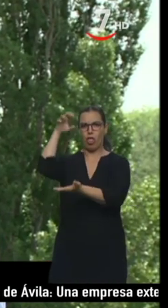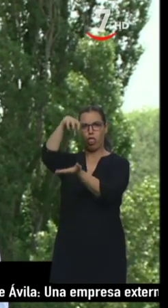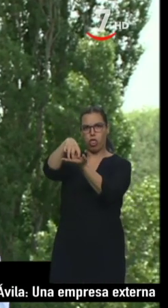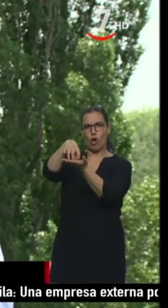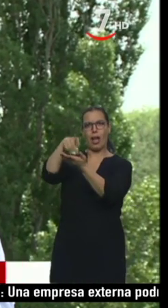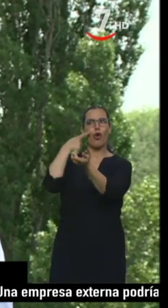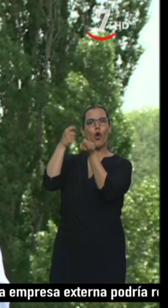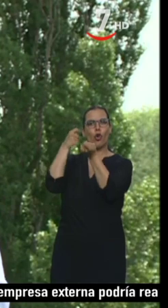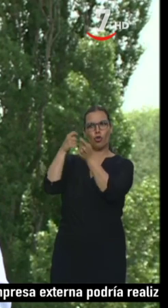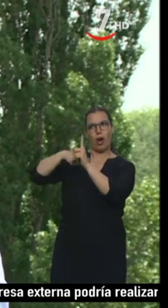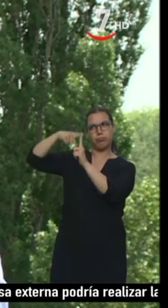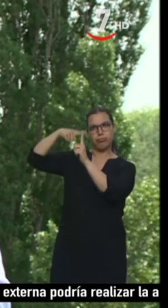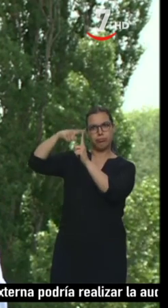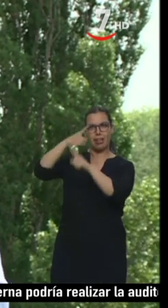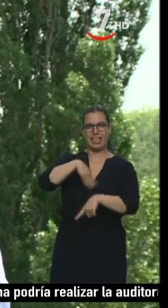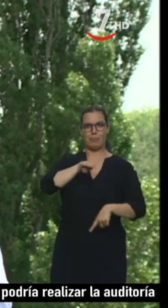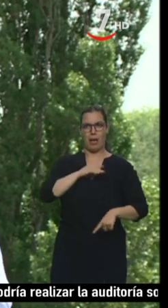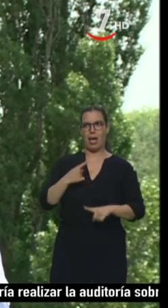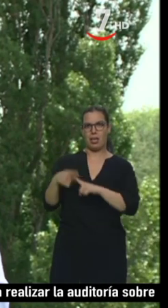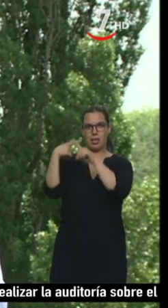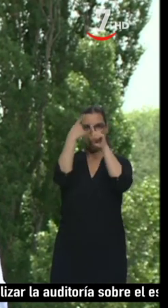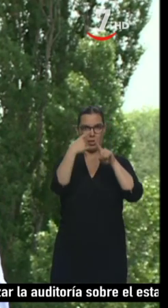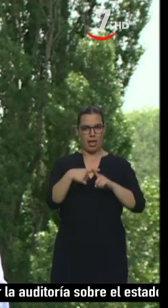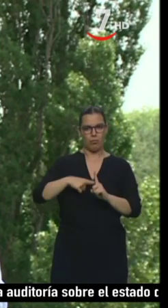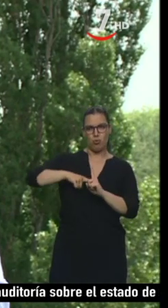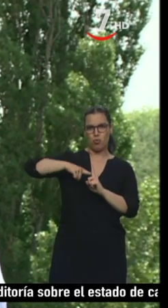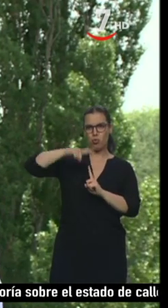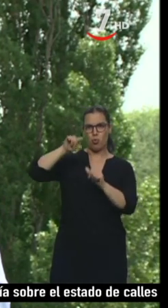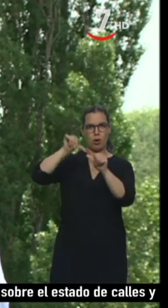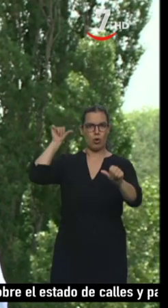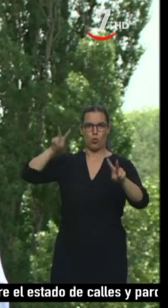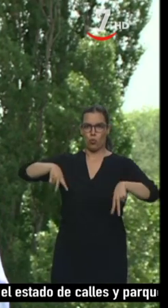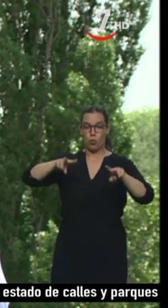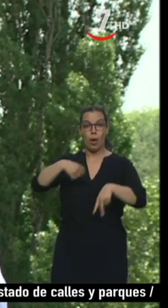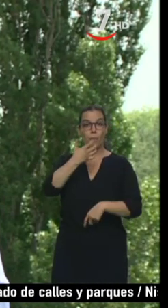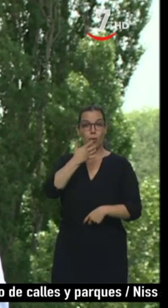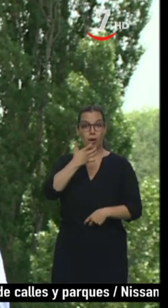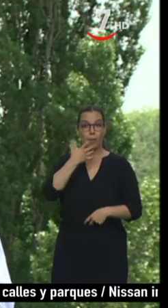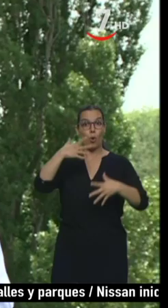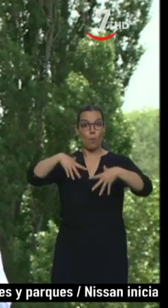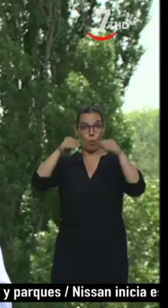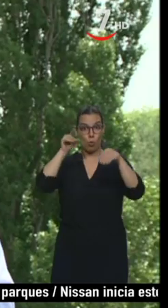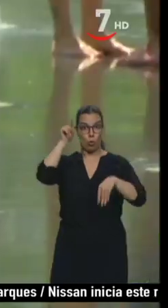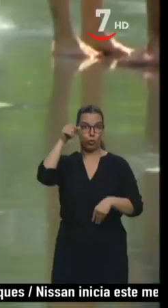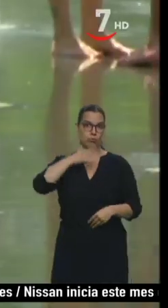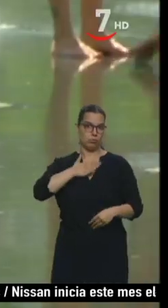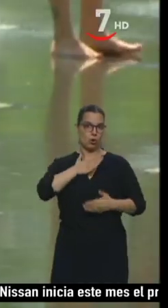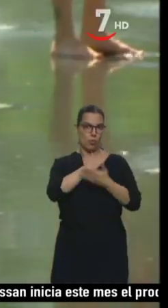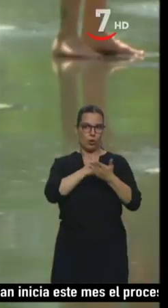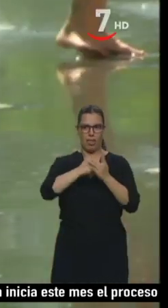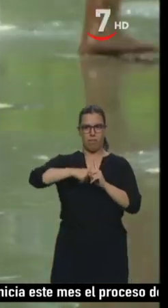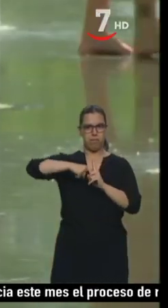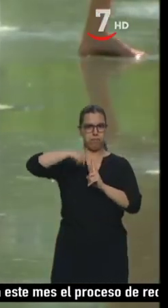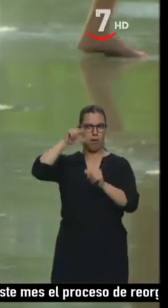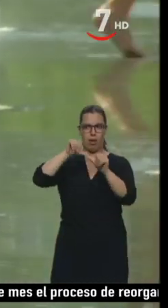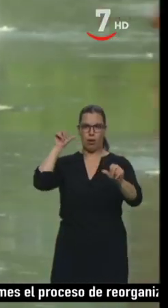de España. Allí nunca se han alcanzado valores tan altos en toda su historia, por ejemplo, la estación de Burgos en nuestra comunidad. El informe